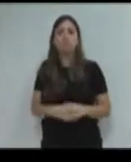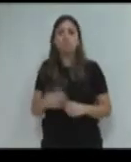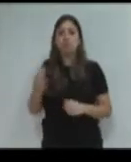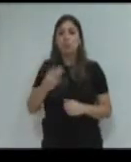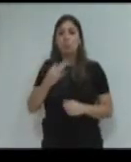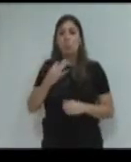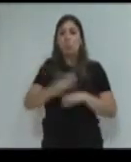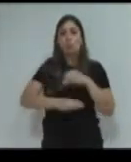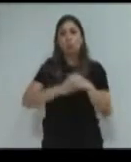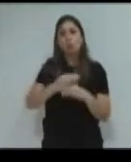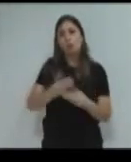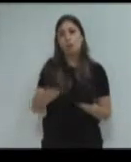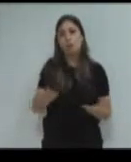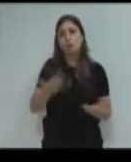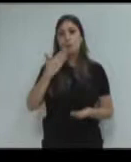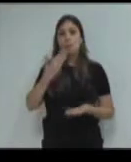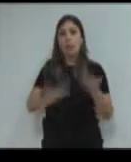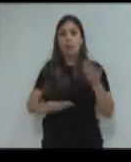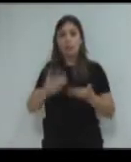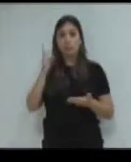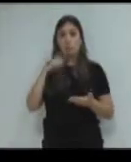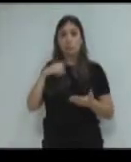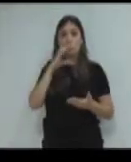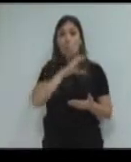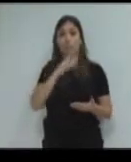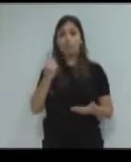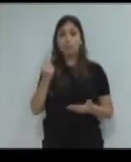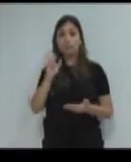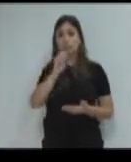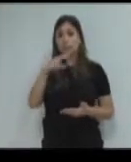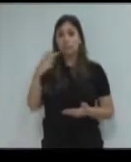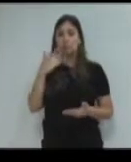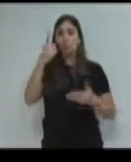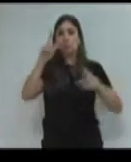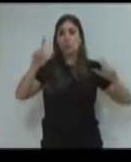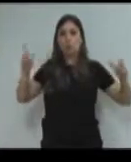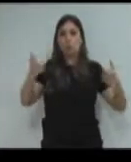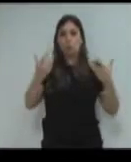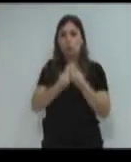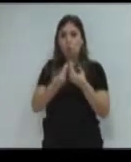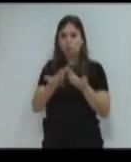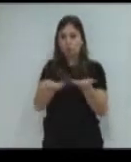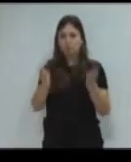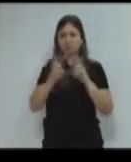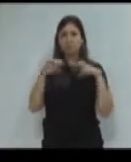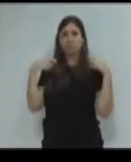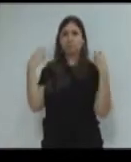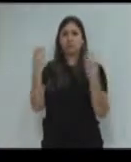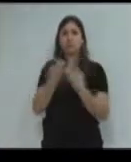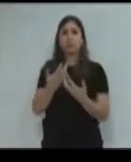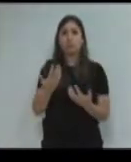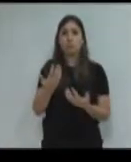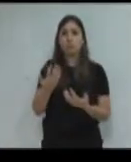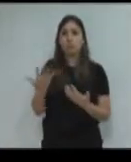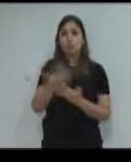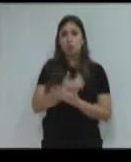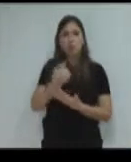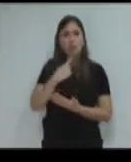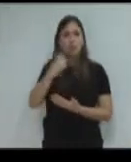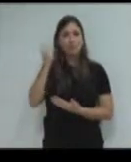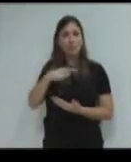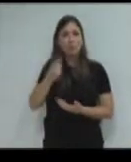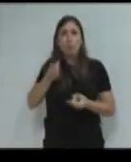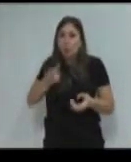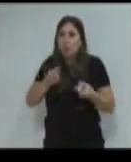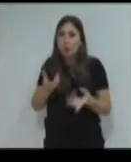manejar el balance o la cuenta de resultados, y estás en una reunión con todos, entonces todo el mundo tiene que manejar todas las cifras.